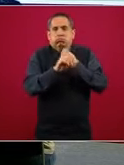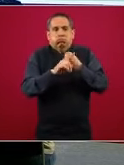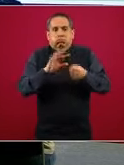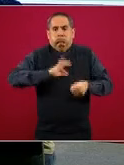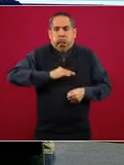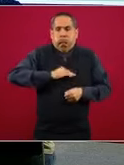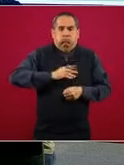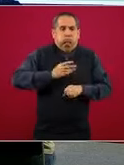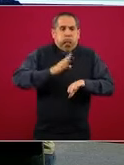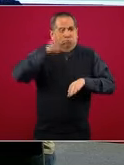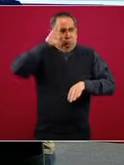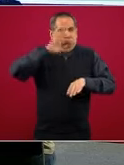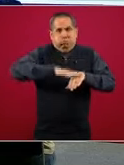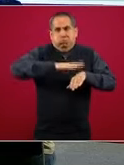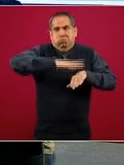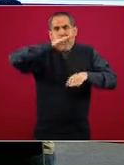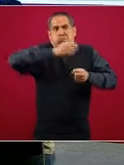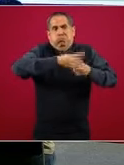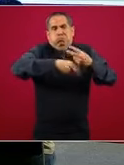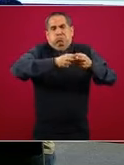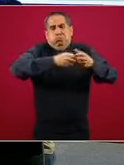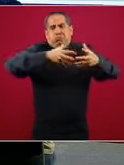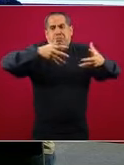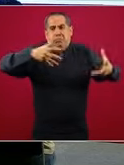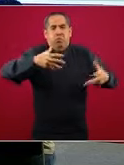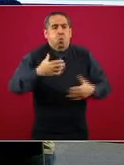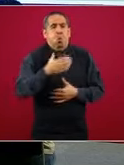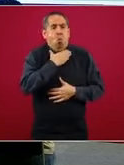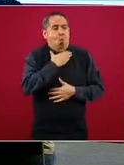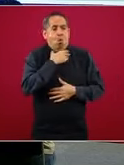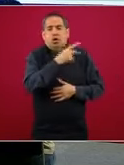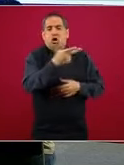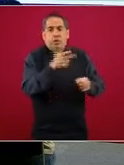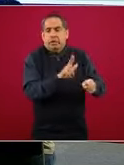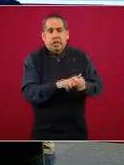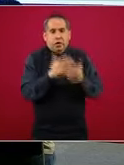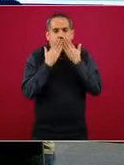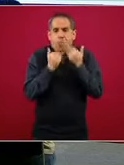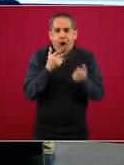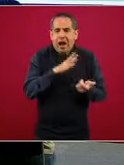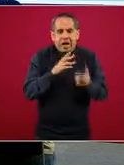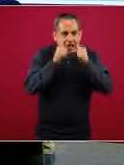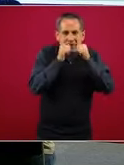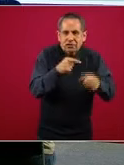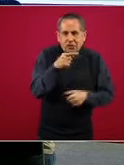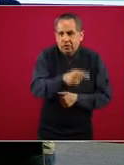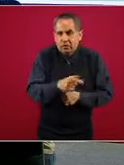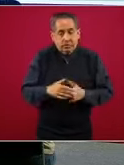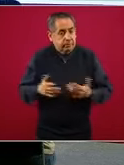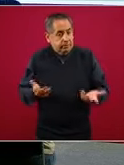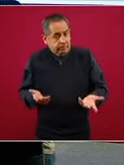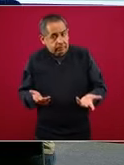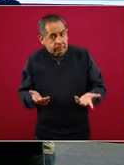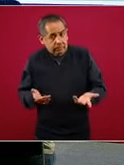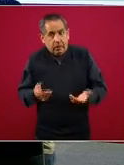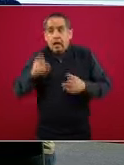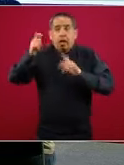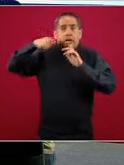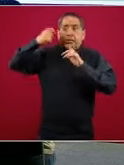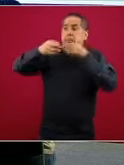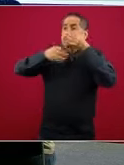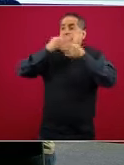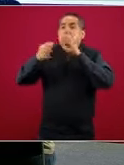porque están en mitad de sus curvas epidémicas y se están saturando sus hospitales. Y claro, aparecen